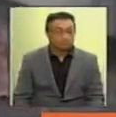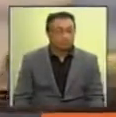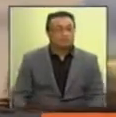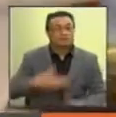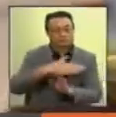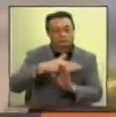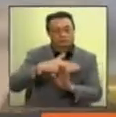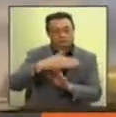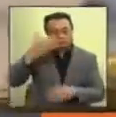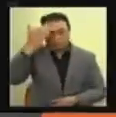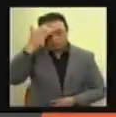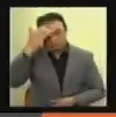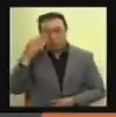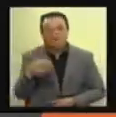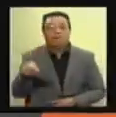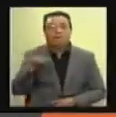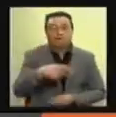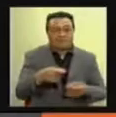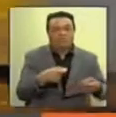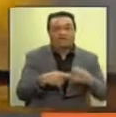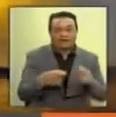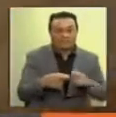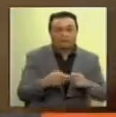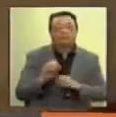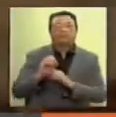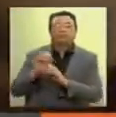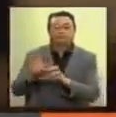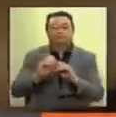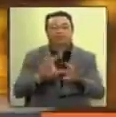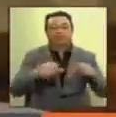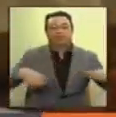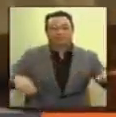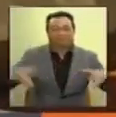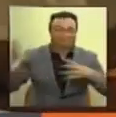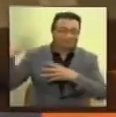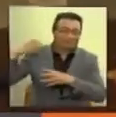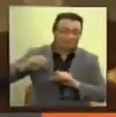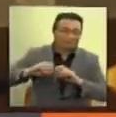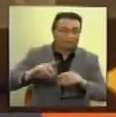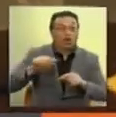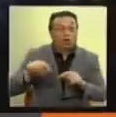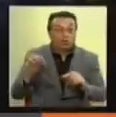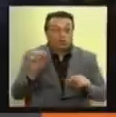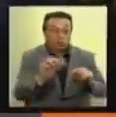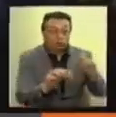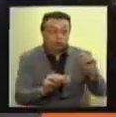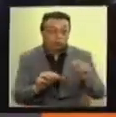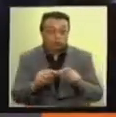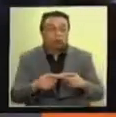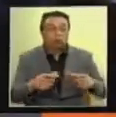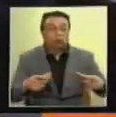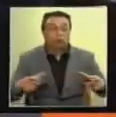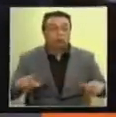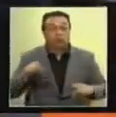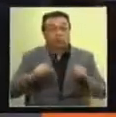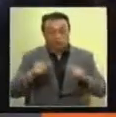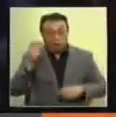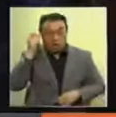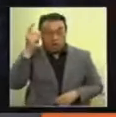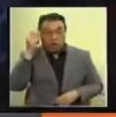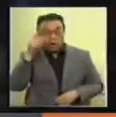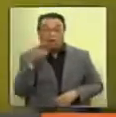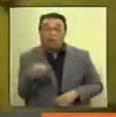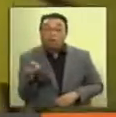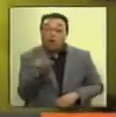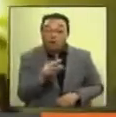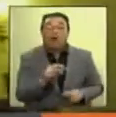A mediados de agosto volvieron a vender y por delivery. De a poco están llegando otra vez los clientes. Aquellos que se van enterando